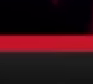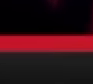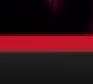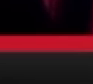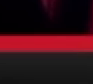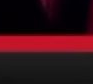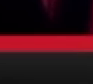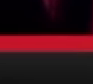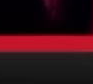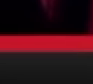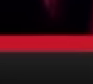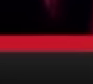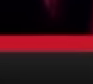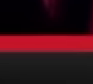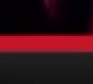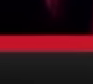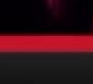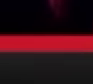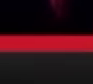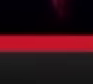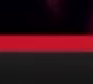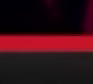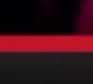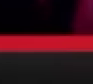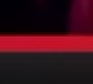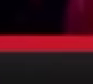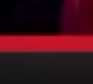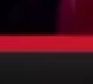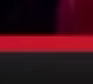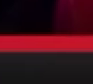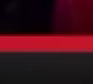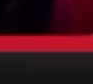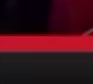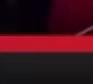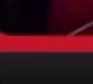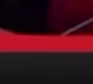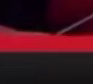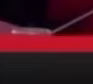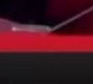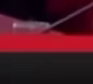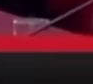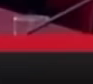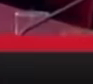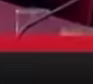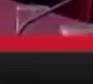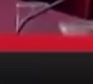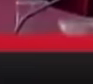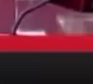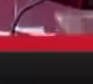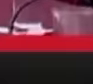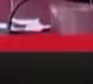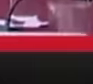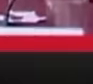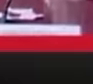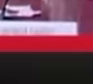me permite, la rueda de preguntas culminó. Yo quisiera que usted... Solamente precisión nada más, por favor. ¿Es para precisar? Sí, por favor, para que continúe.